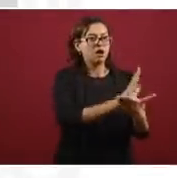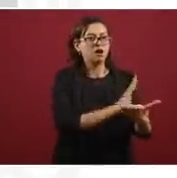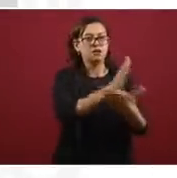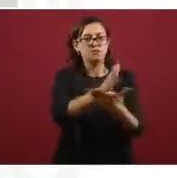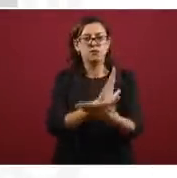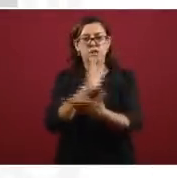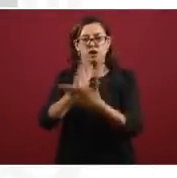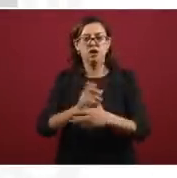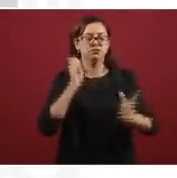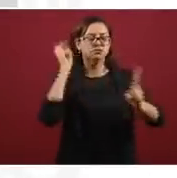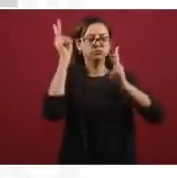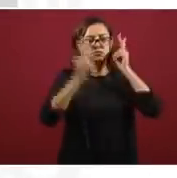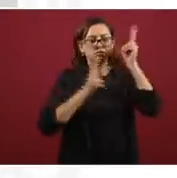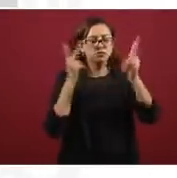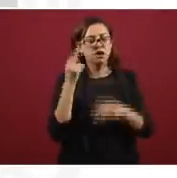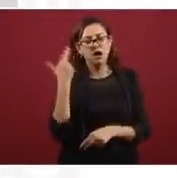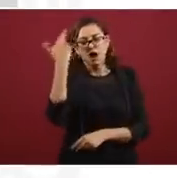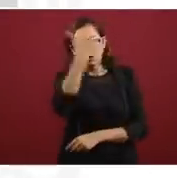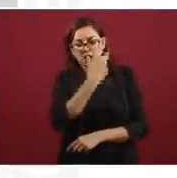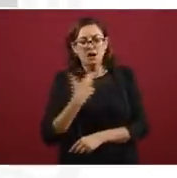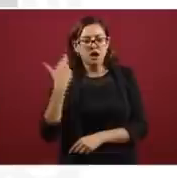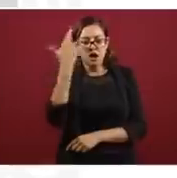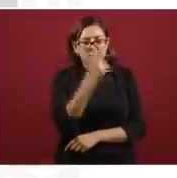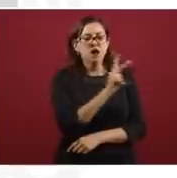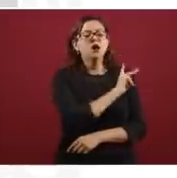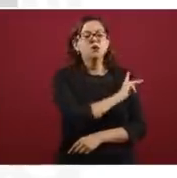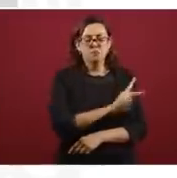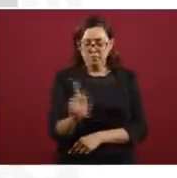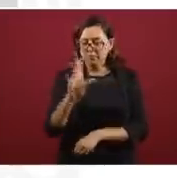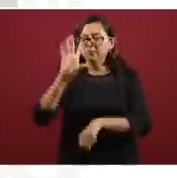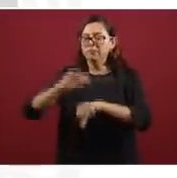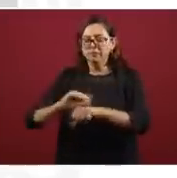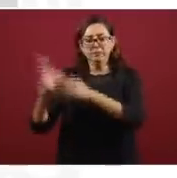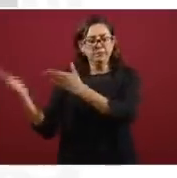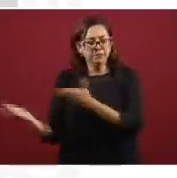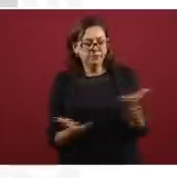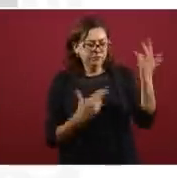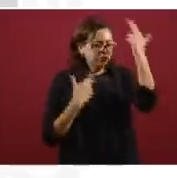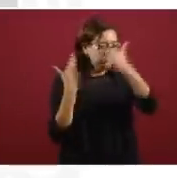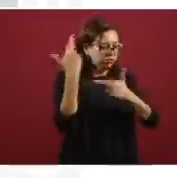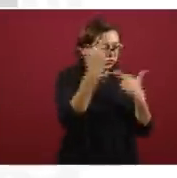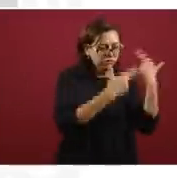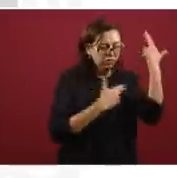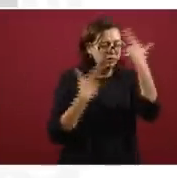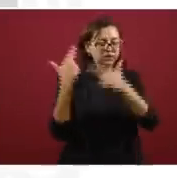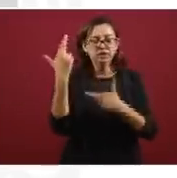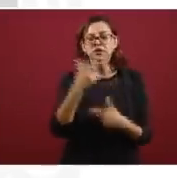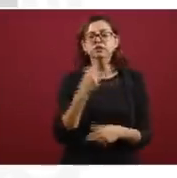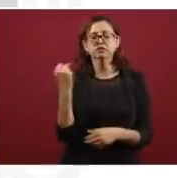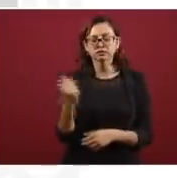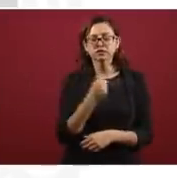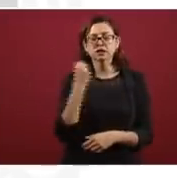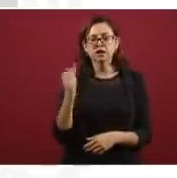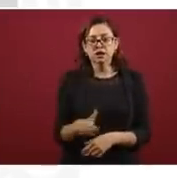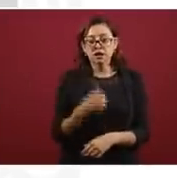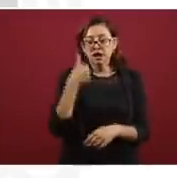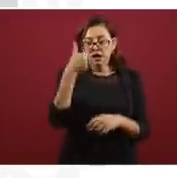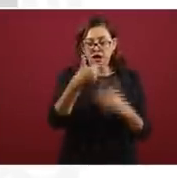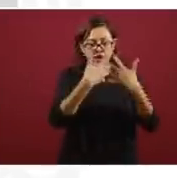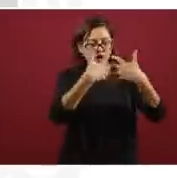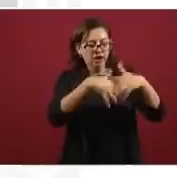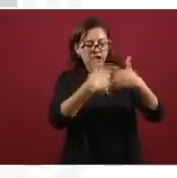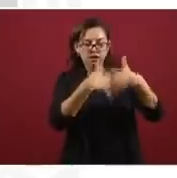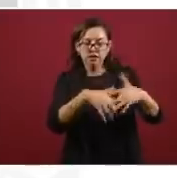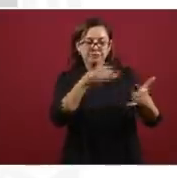y verificaciones, todas se dejaron verificar en esta semana afortunadamente y inmovilizamos 6 bombas